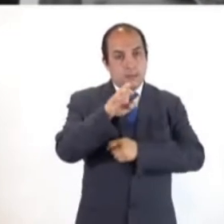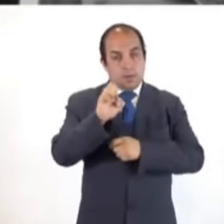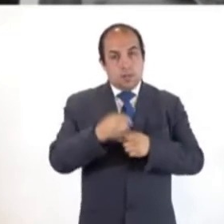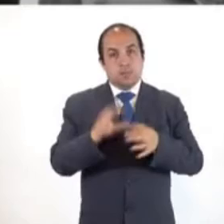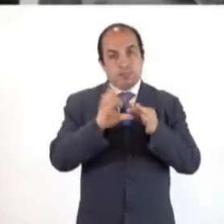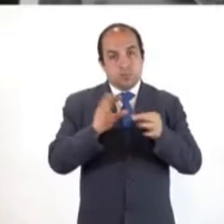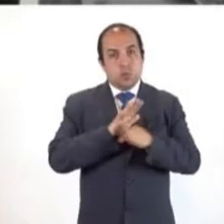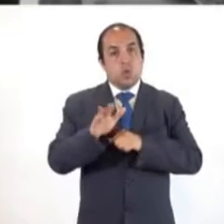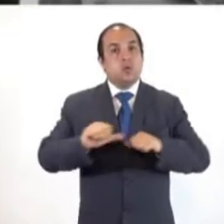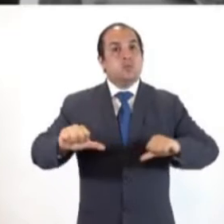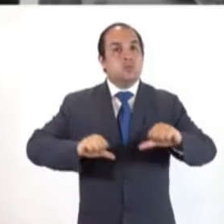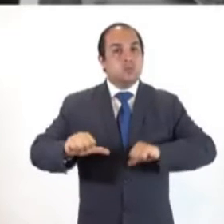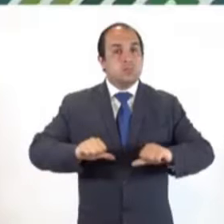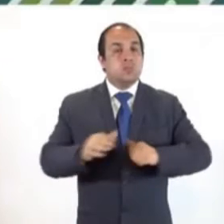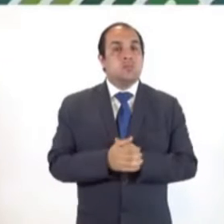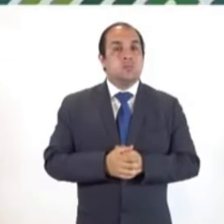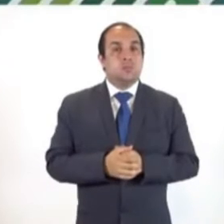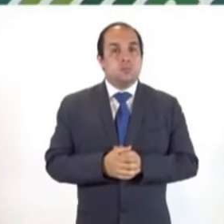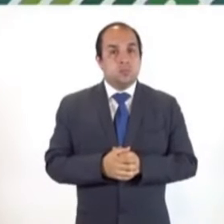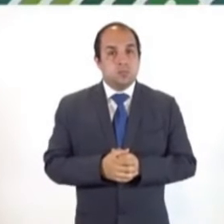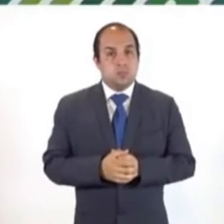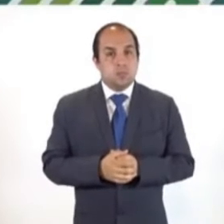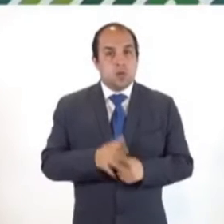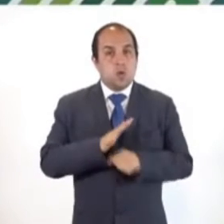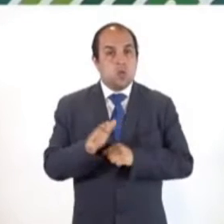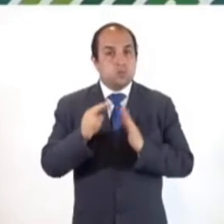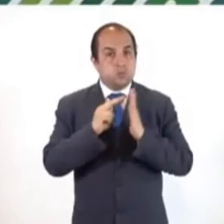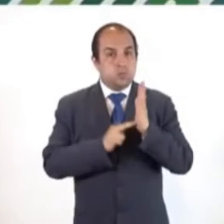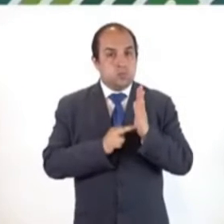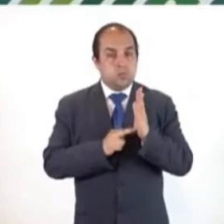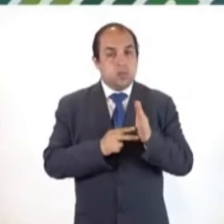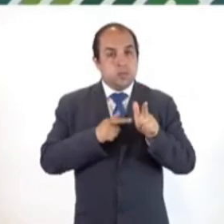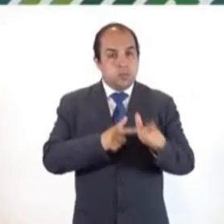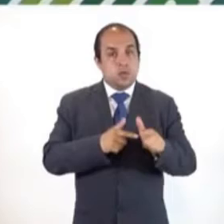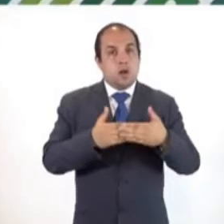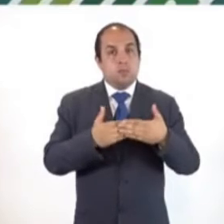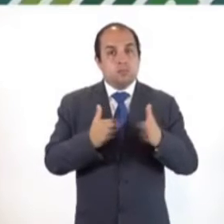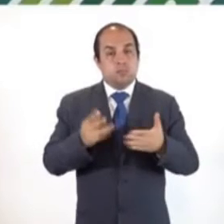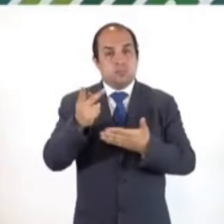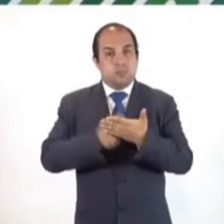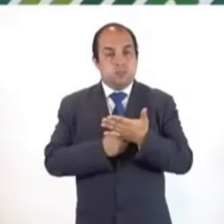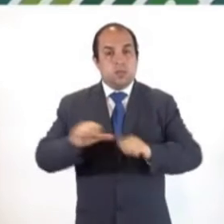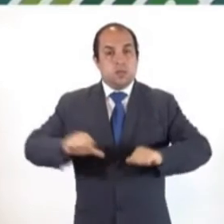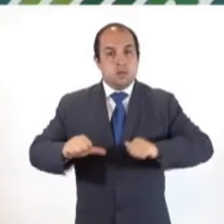que les platique las actividades y las condiciones con las que continuamos el programa de reactivación arriesgada.